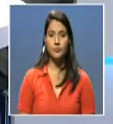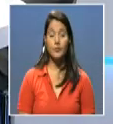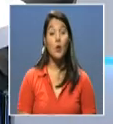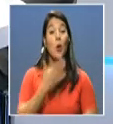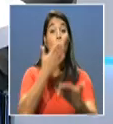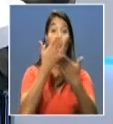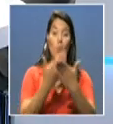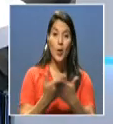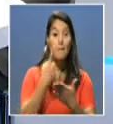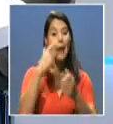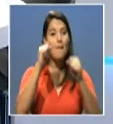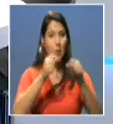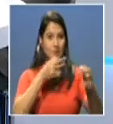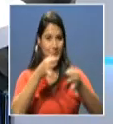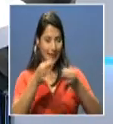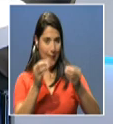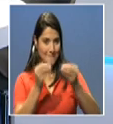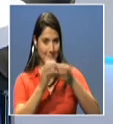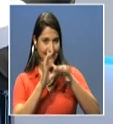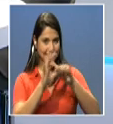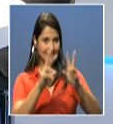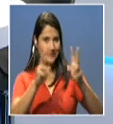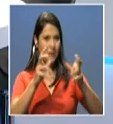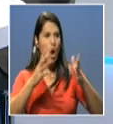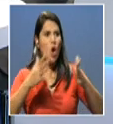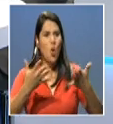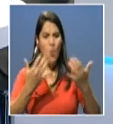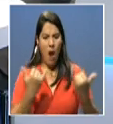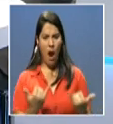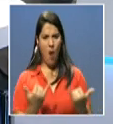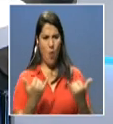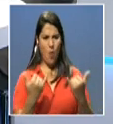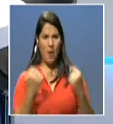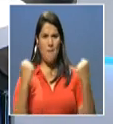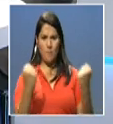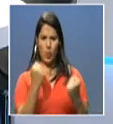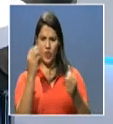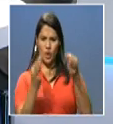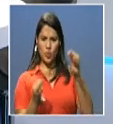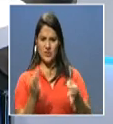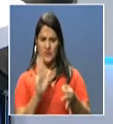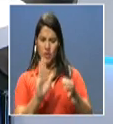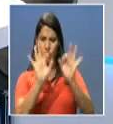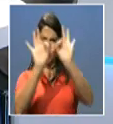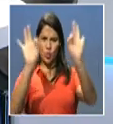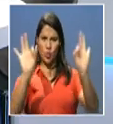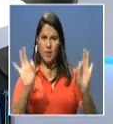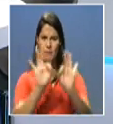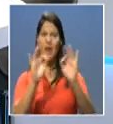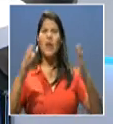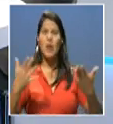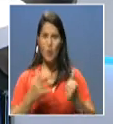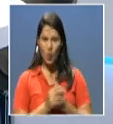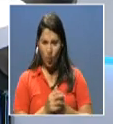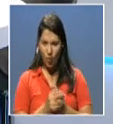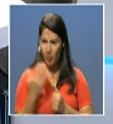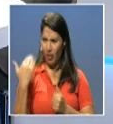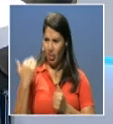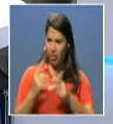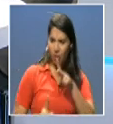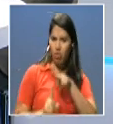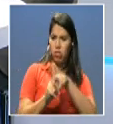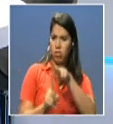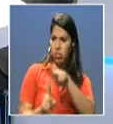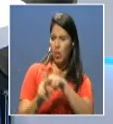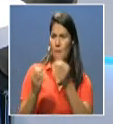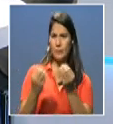Bueno, y precisamente para ampliar sobre este tema, ¿cómo está el Poder Judicial en este momento, luego de que se haya generado todas estas noticias, que hayan salido